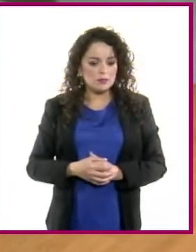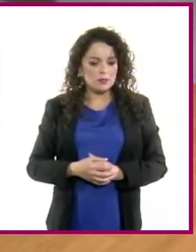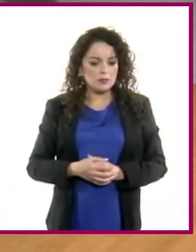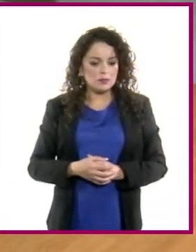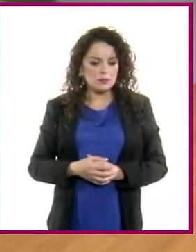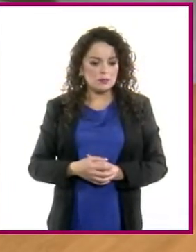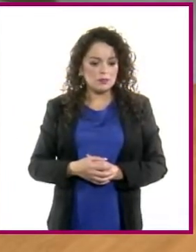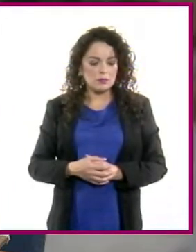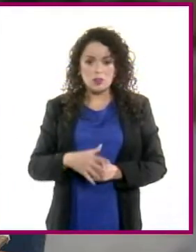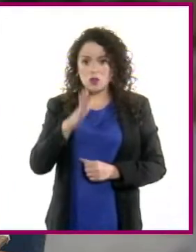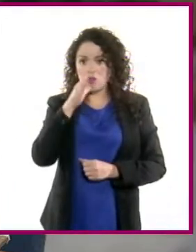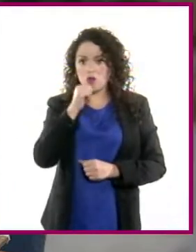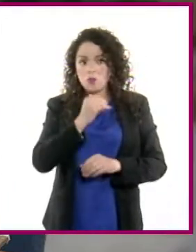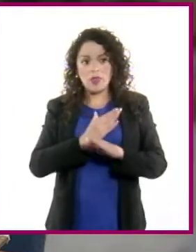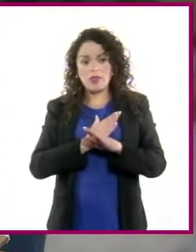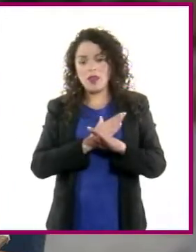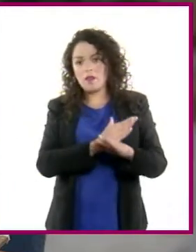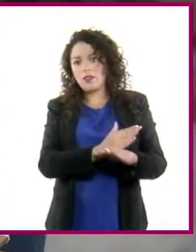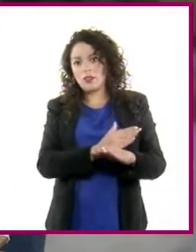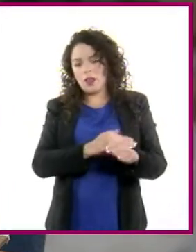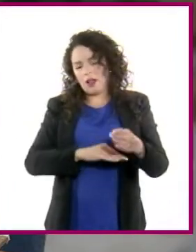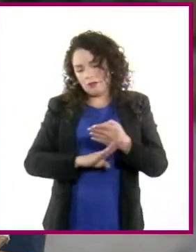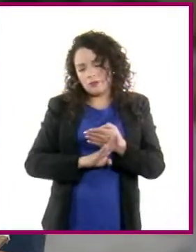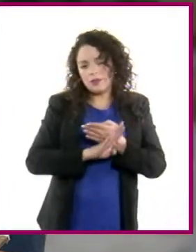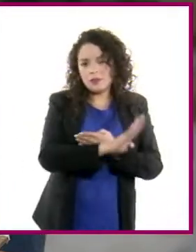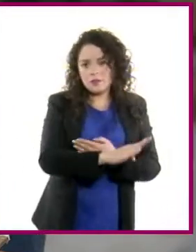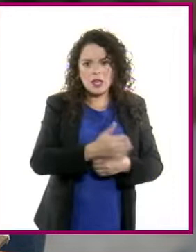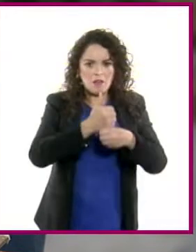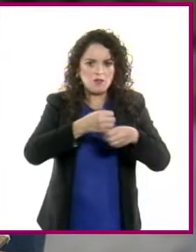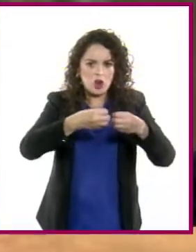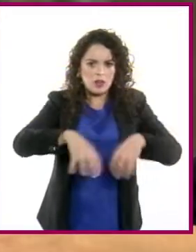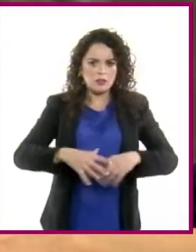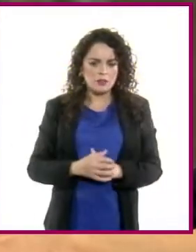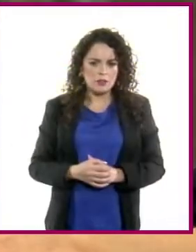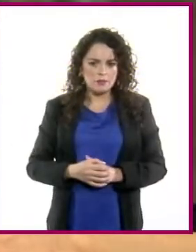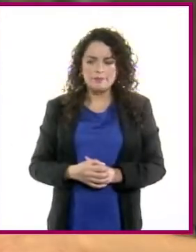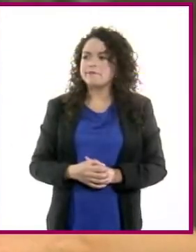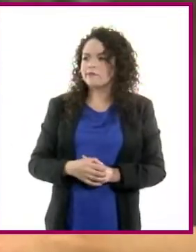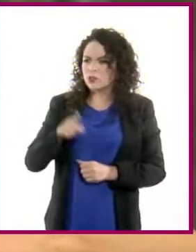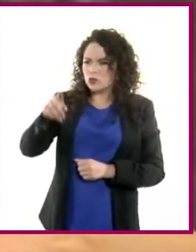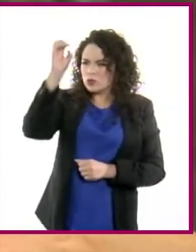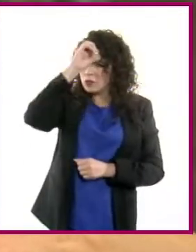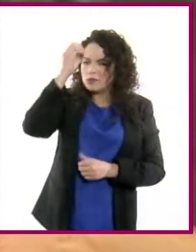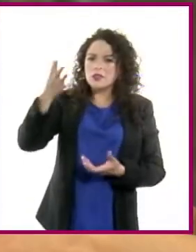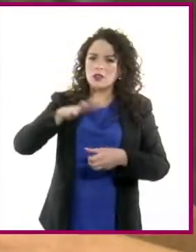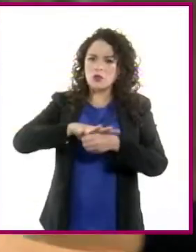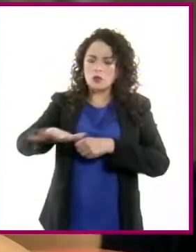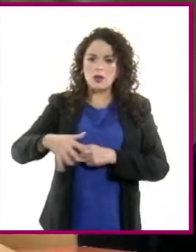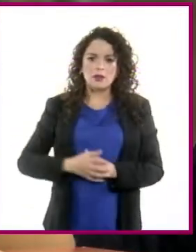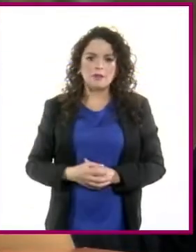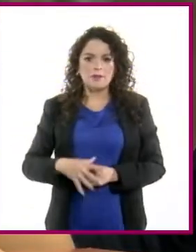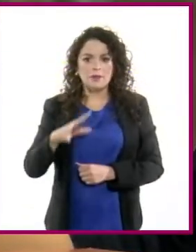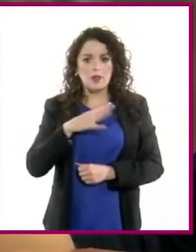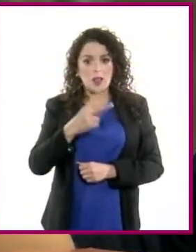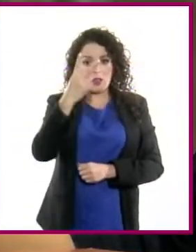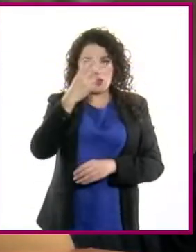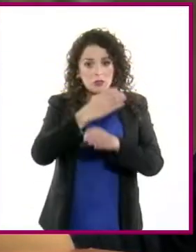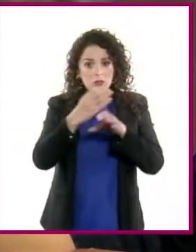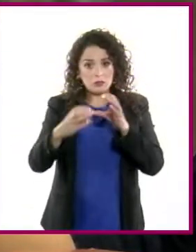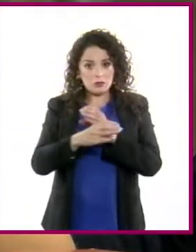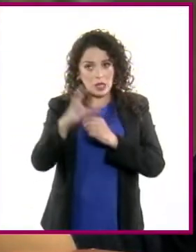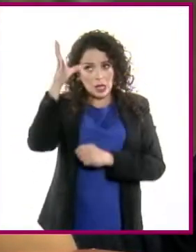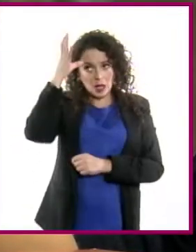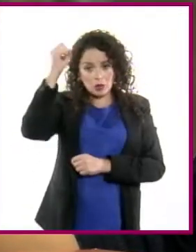sea inevitable. ¿Qué piensa usted al respecto, señor Villasana? Hay dos conceptos que suelen confundirse.